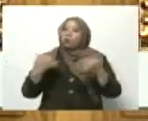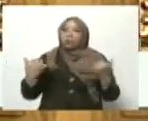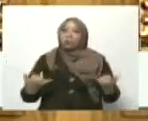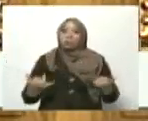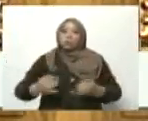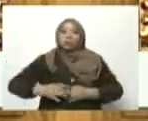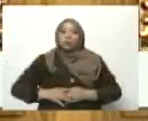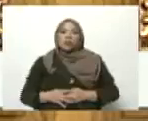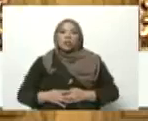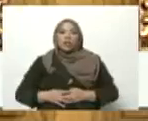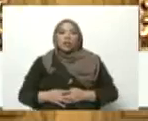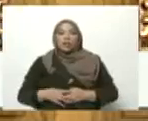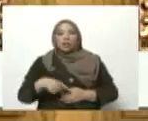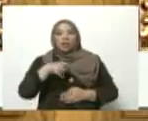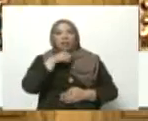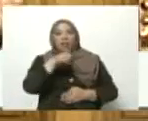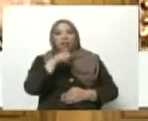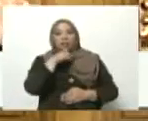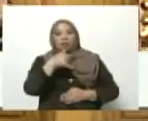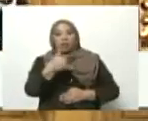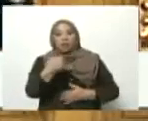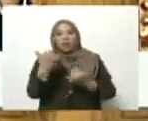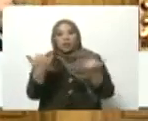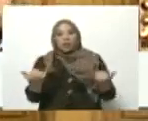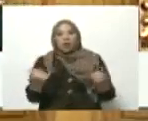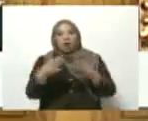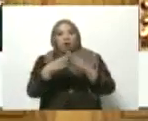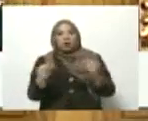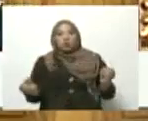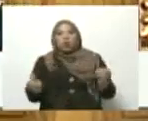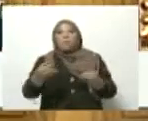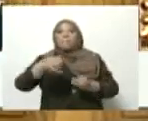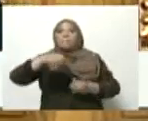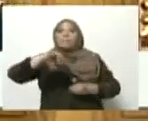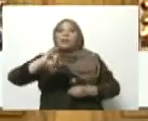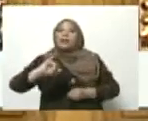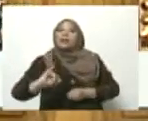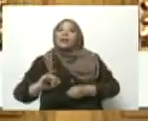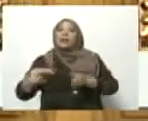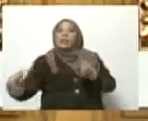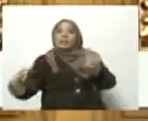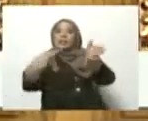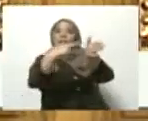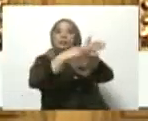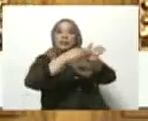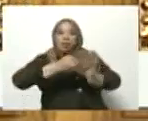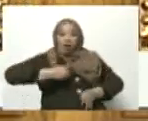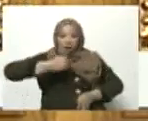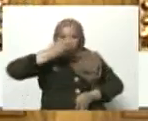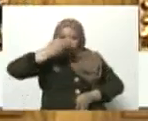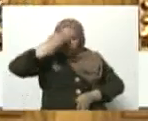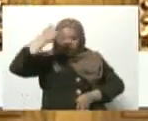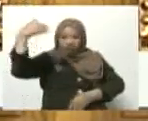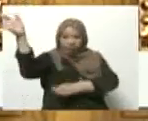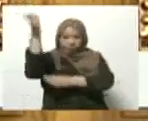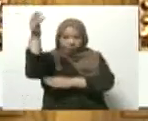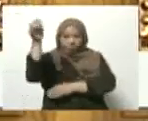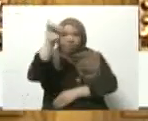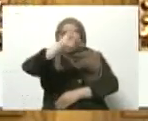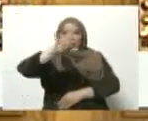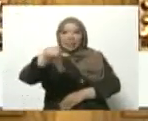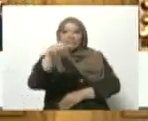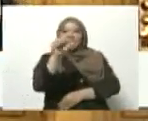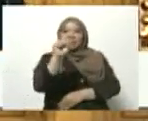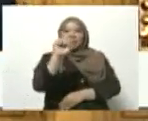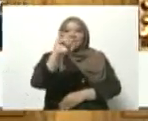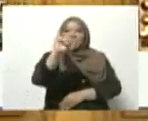Siria. En Siria, todo el mundo habla de muchos países, pero nadie habla de la invasión de Estados Unidos a Siria, que invadió el